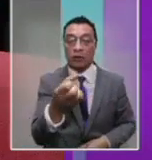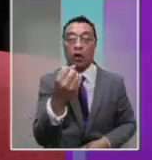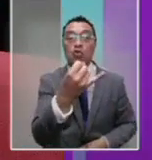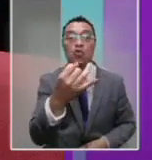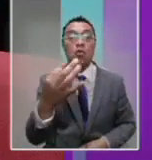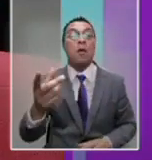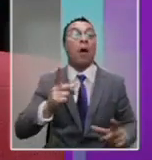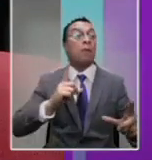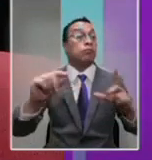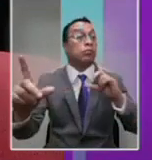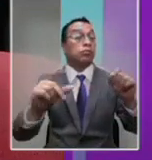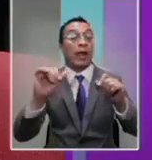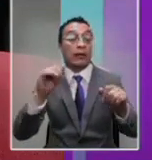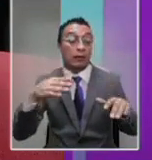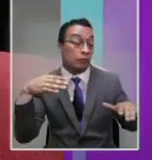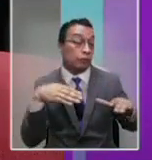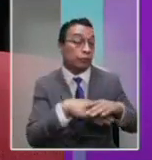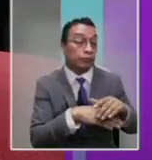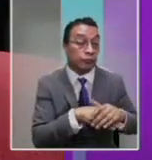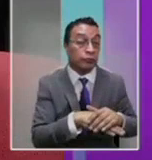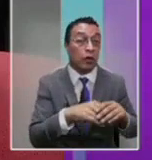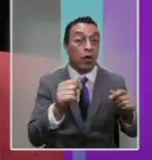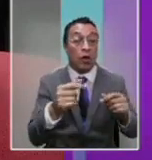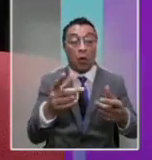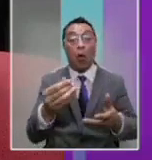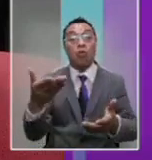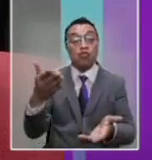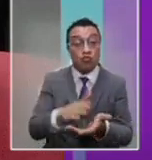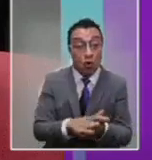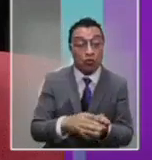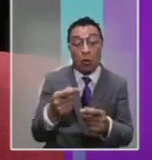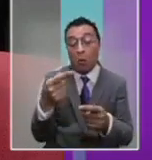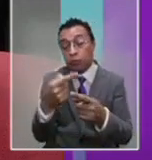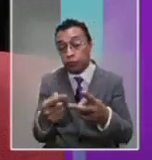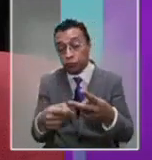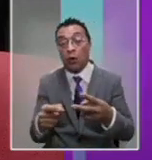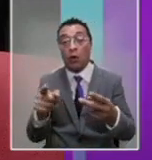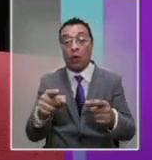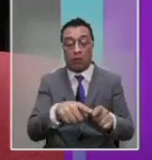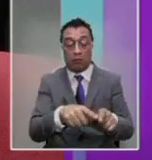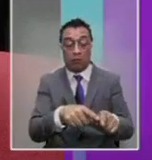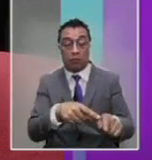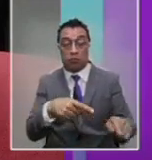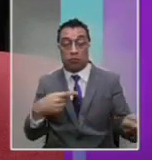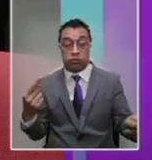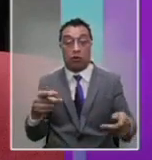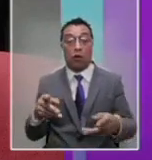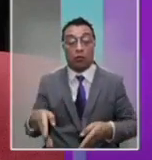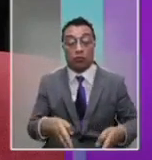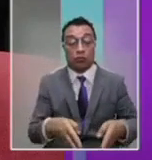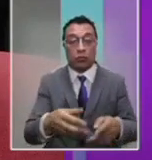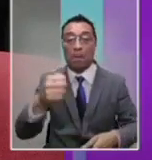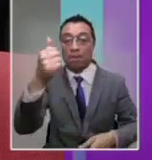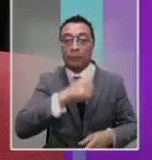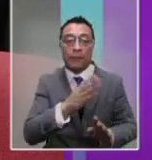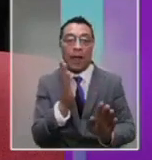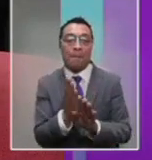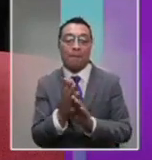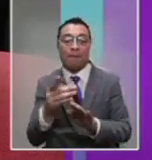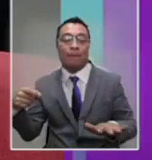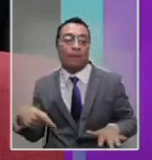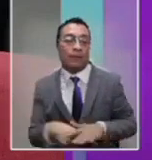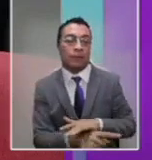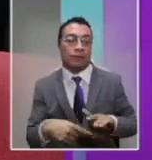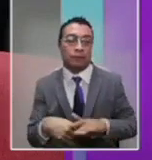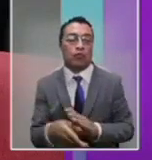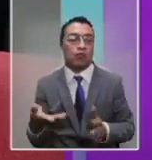número de migrantes y refugiados atrapados o muertos en lo largo de las rutas